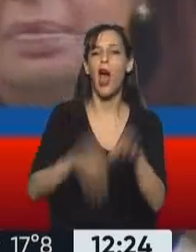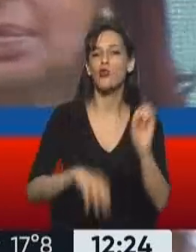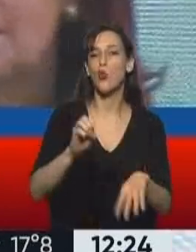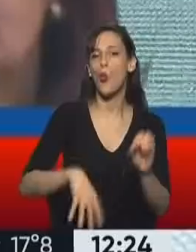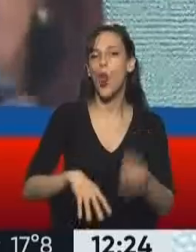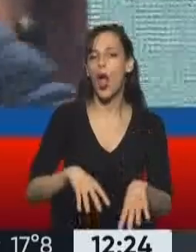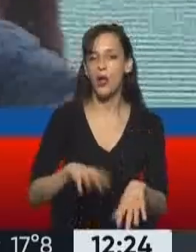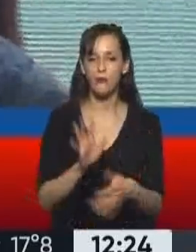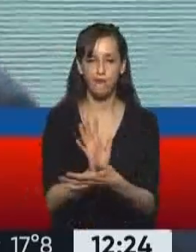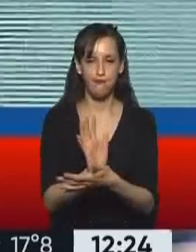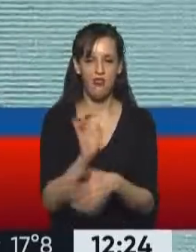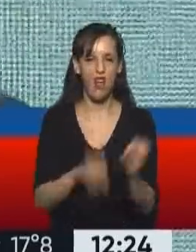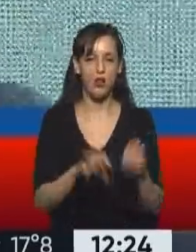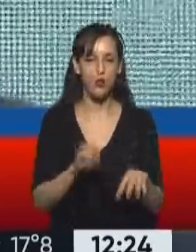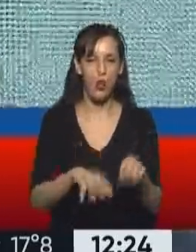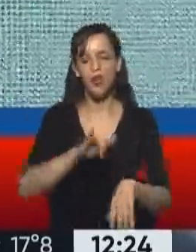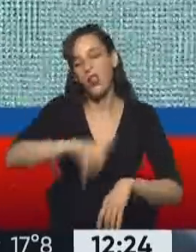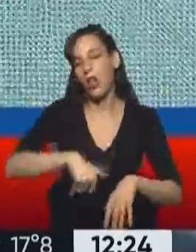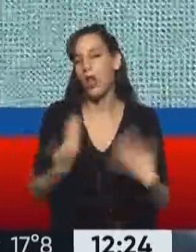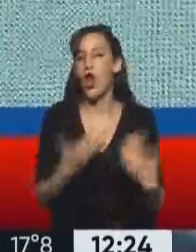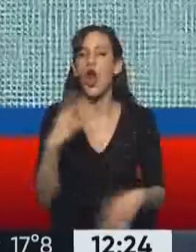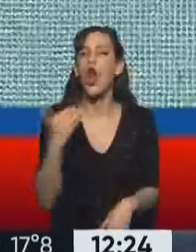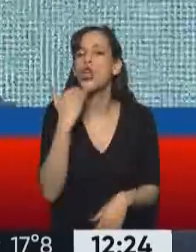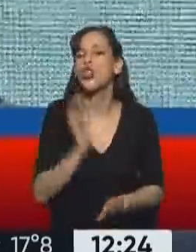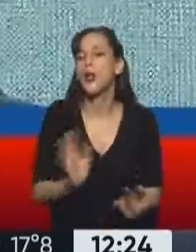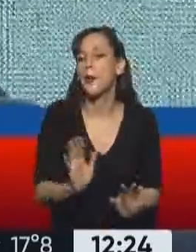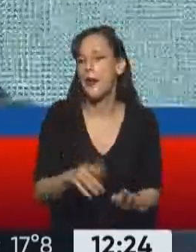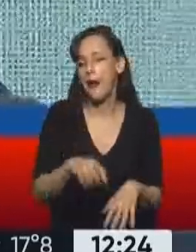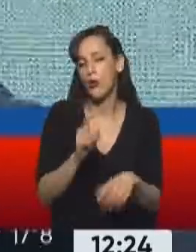basura qué es? Lo que tiramos, lo que no sirve más.